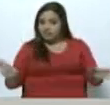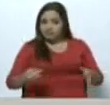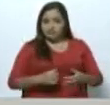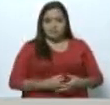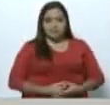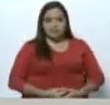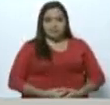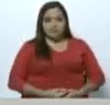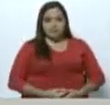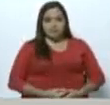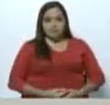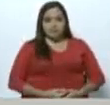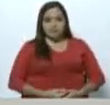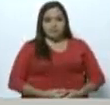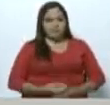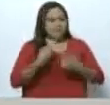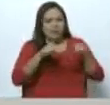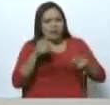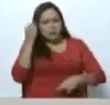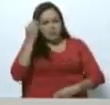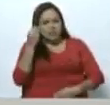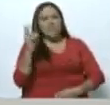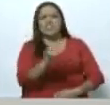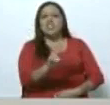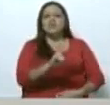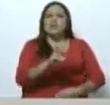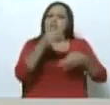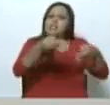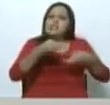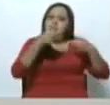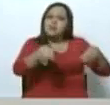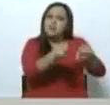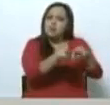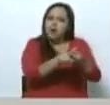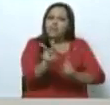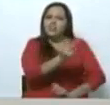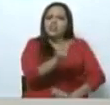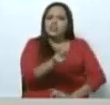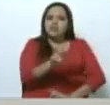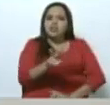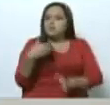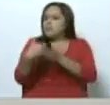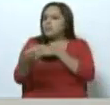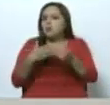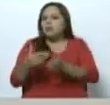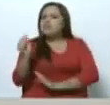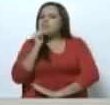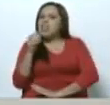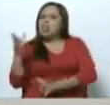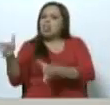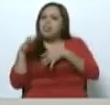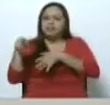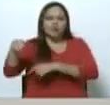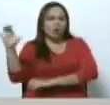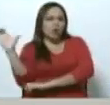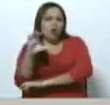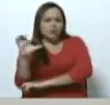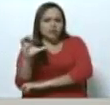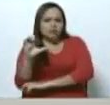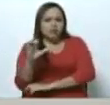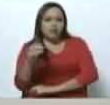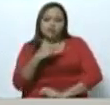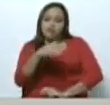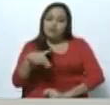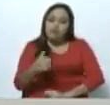Vean las expectativas. Venezuela seguirá siendo Venezuela. Afortunadamente Venezuela no depende de quién gane en Colombia. Nosotros dependemos de los